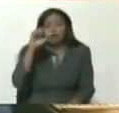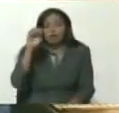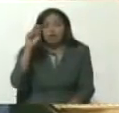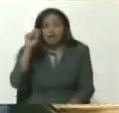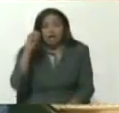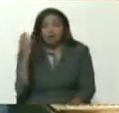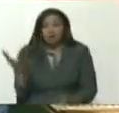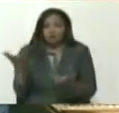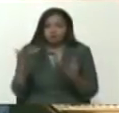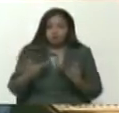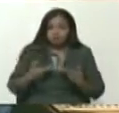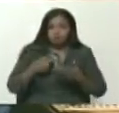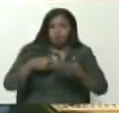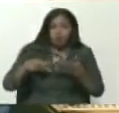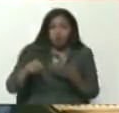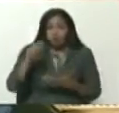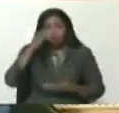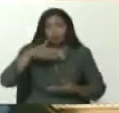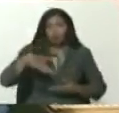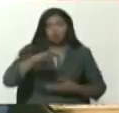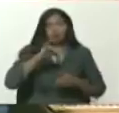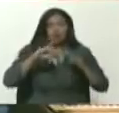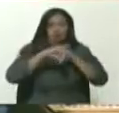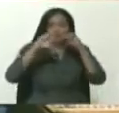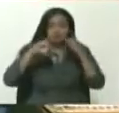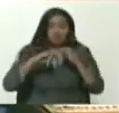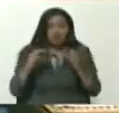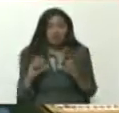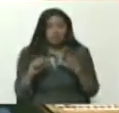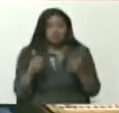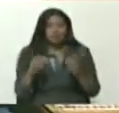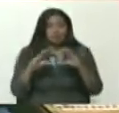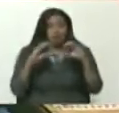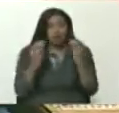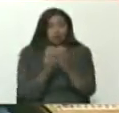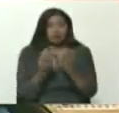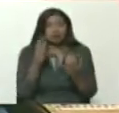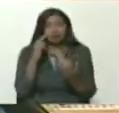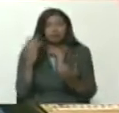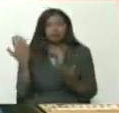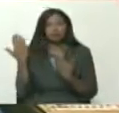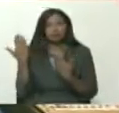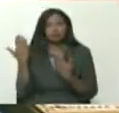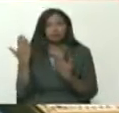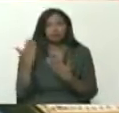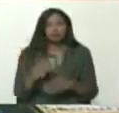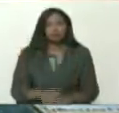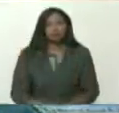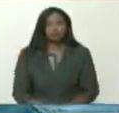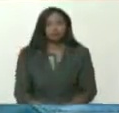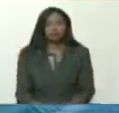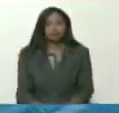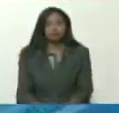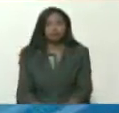llega para nuestro pueblo, para el feliz reinicio de clase. Adelante, ministro William Contreras.